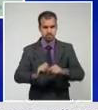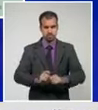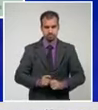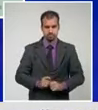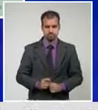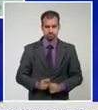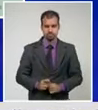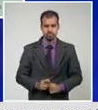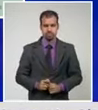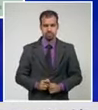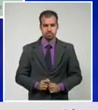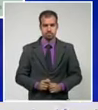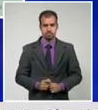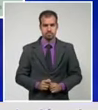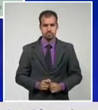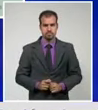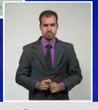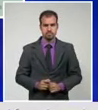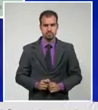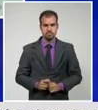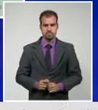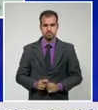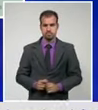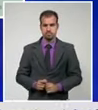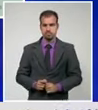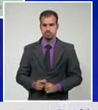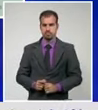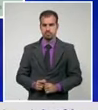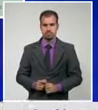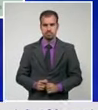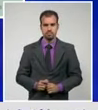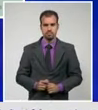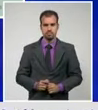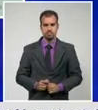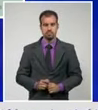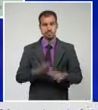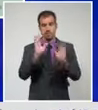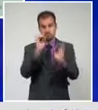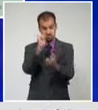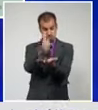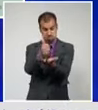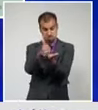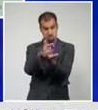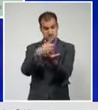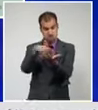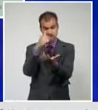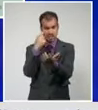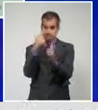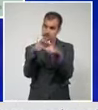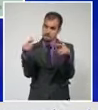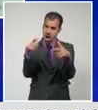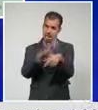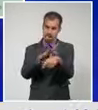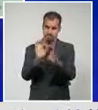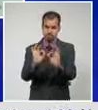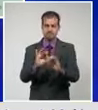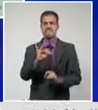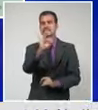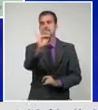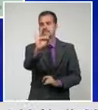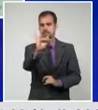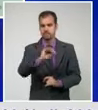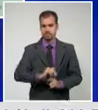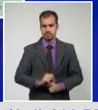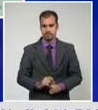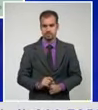transmisión que se mantiene sobre todo a expensas del municipio cabecera, Holguín, con 7 casos de